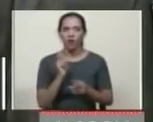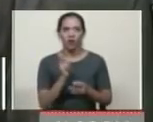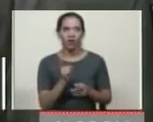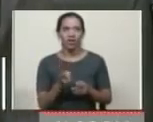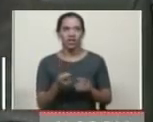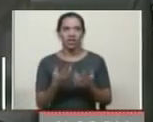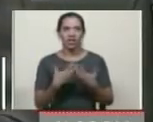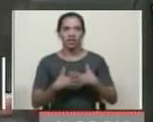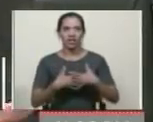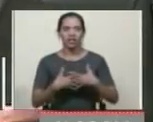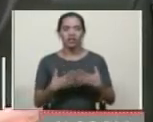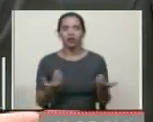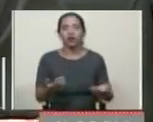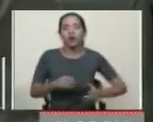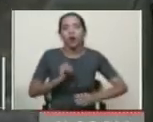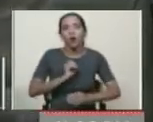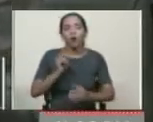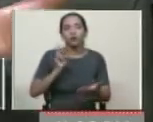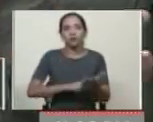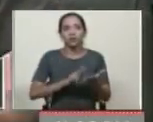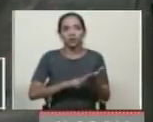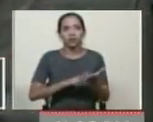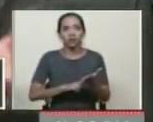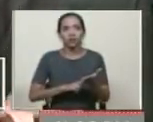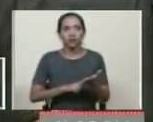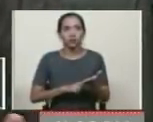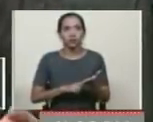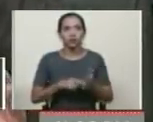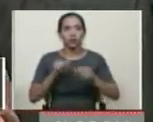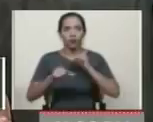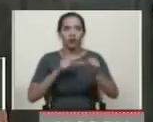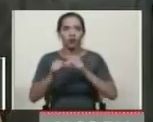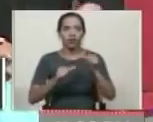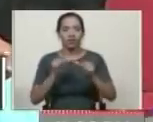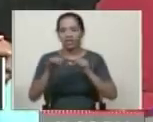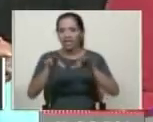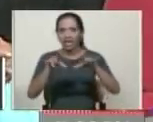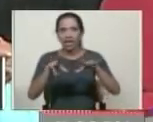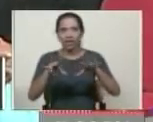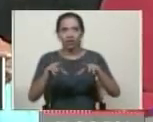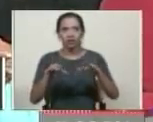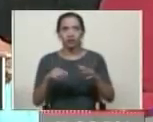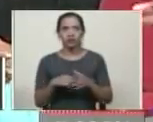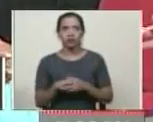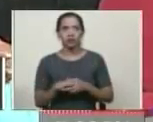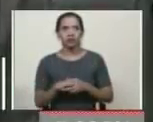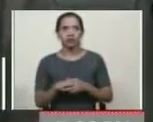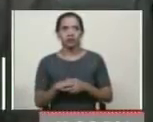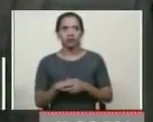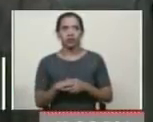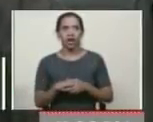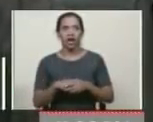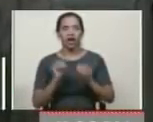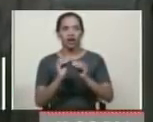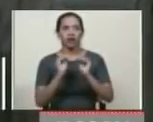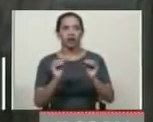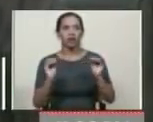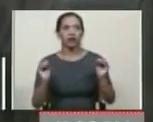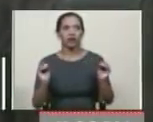habla en españoleto, o si de verdad es Loquendo, un colectivo de hackers y toda la cosa, pues. Pero hay una amenaza que puso a temblar a... No, y Wikileaks también